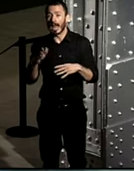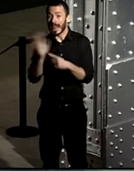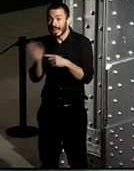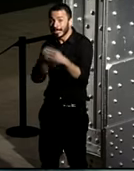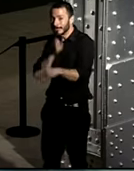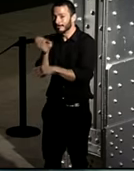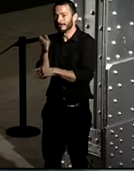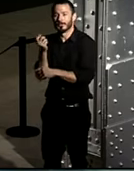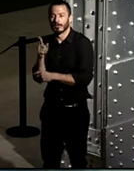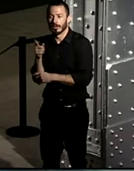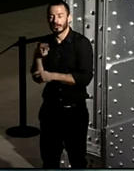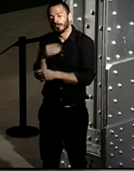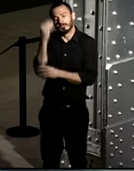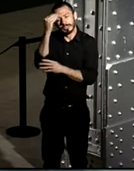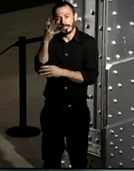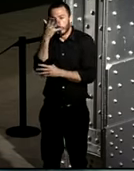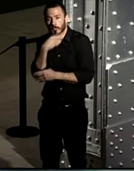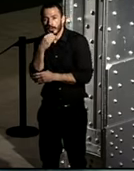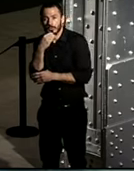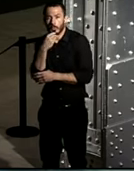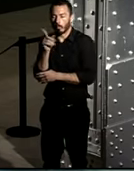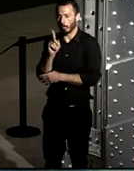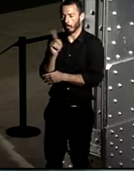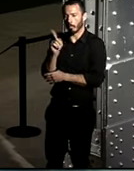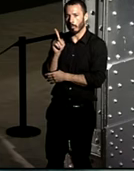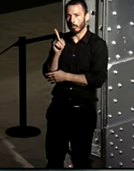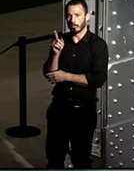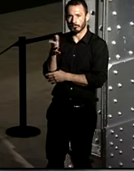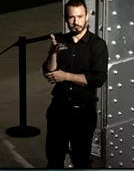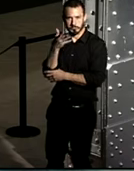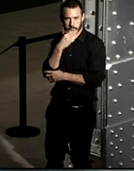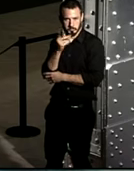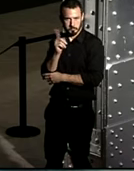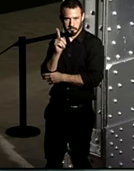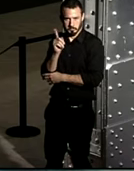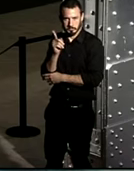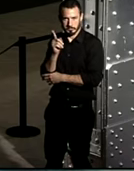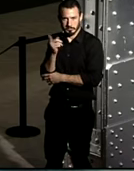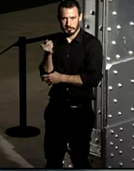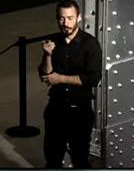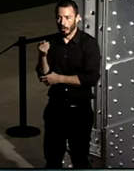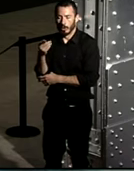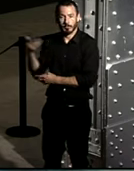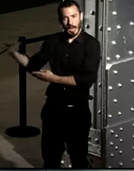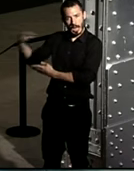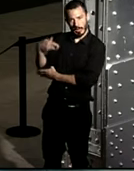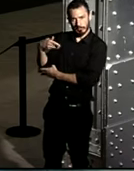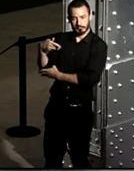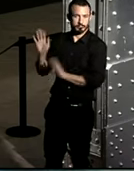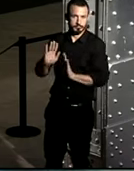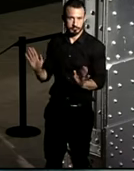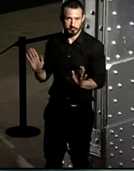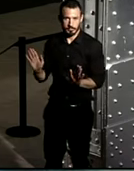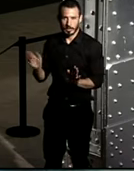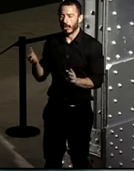cine. ¿Eso te parece bonito? No me parece bonito, pero fue un encargo de la casa, ¿no? Y